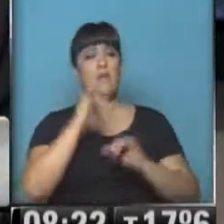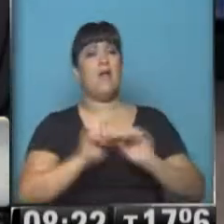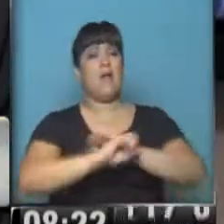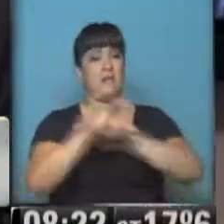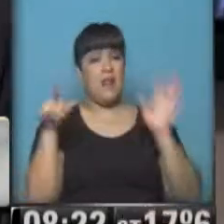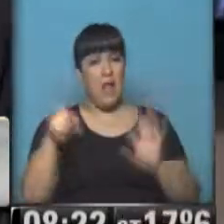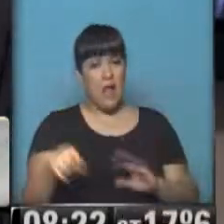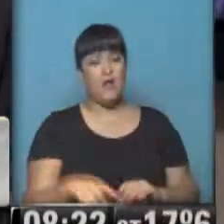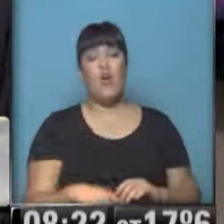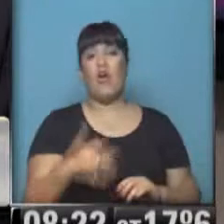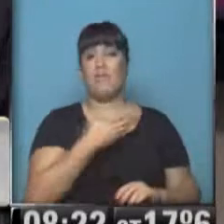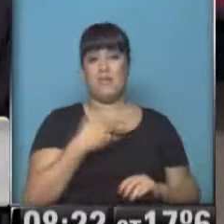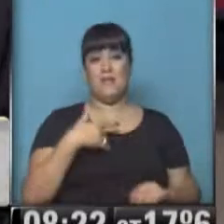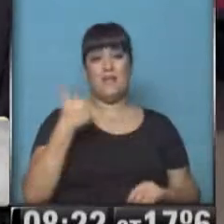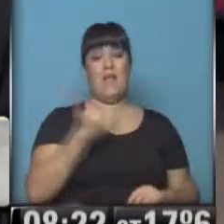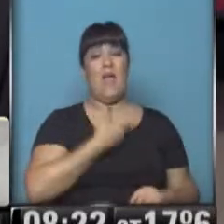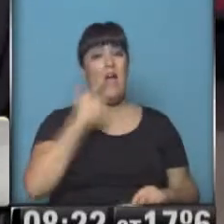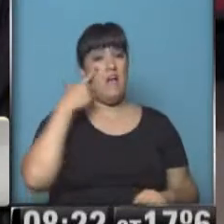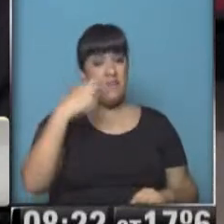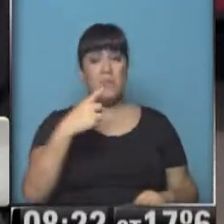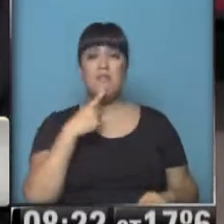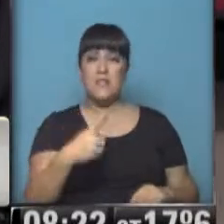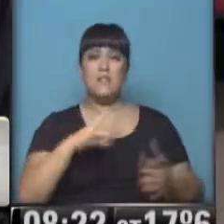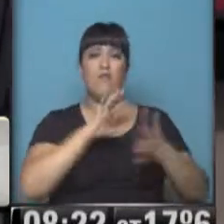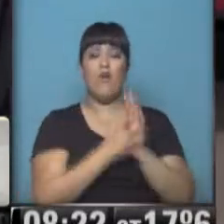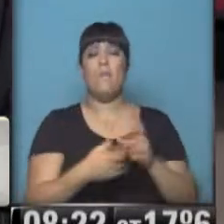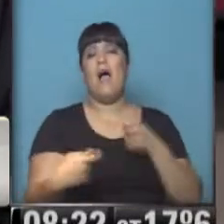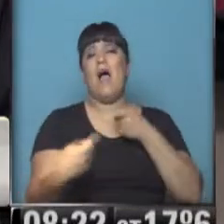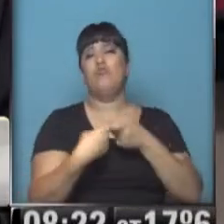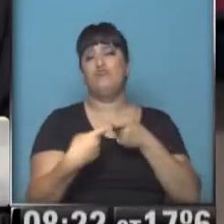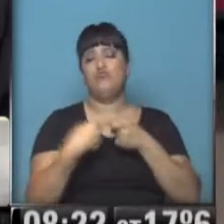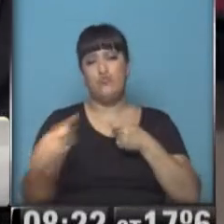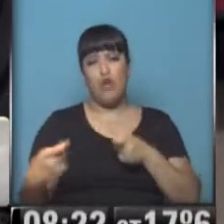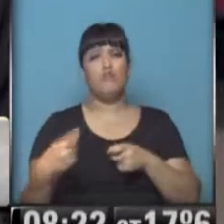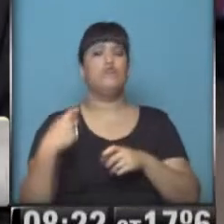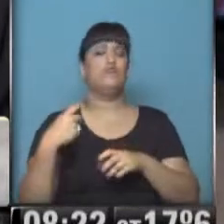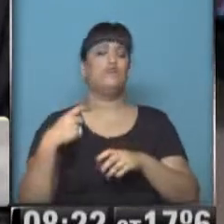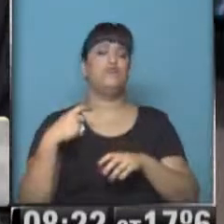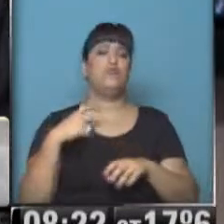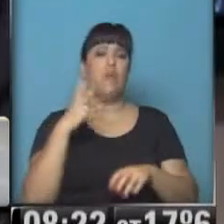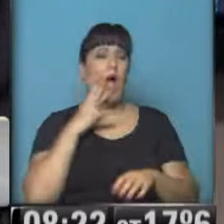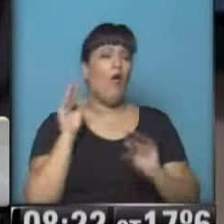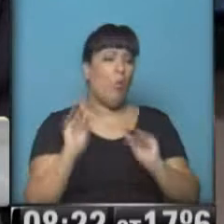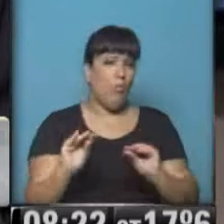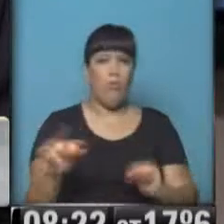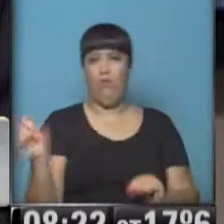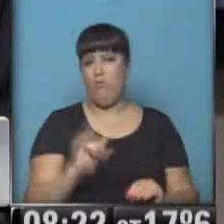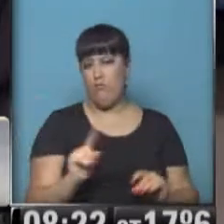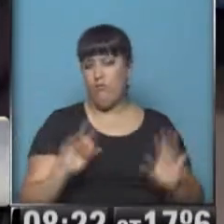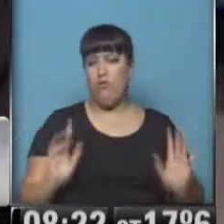utilizar facturas apócrifas no quiere decir que sea en socios en el delito por lo menos que en todos los casos